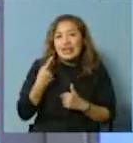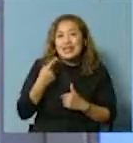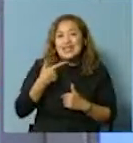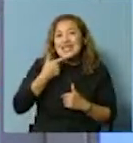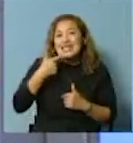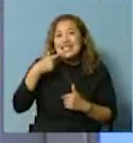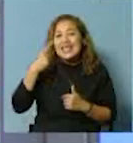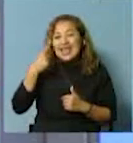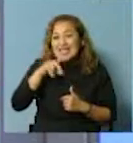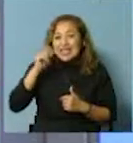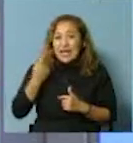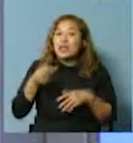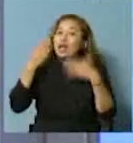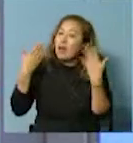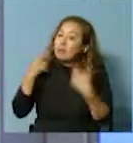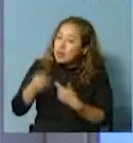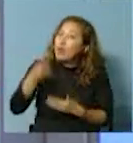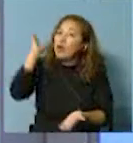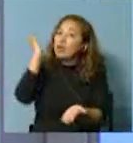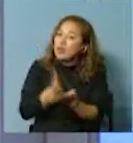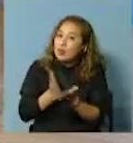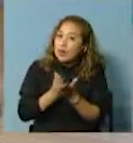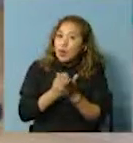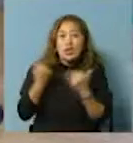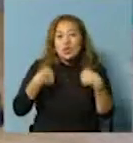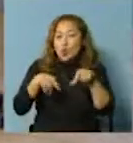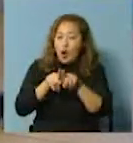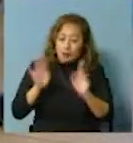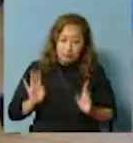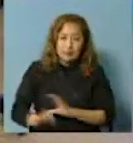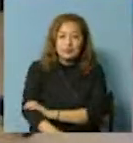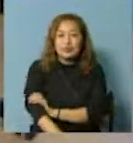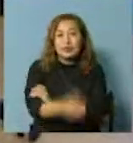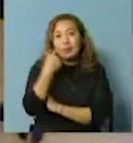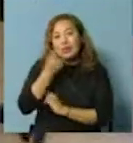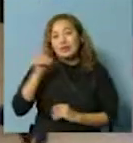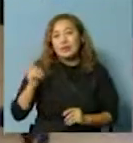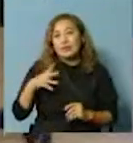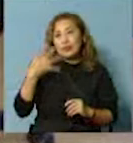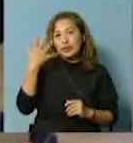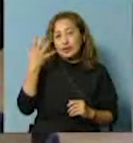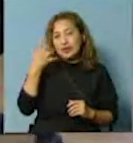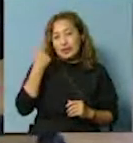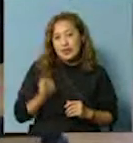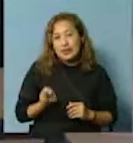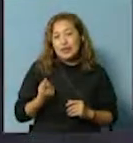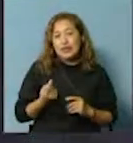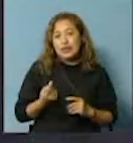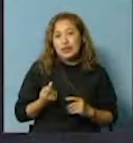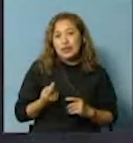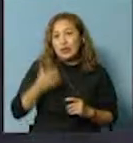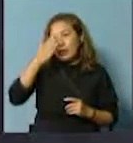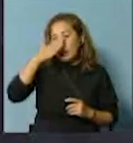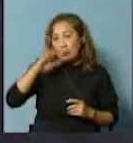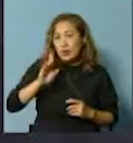también imputado por la ocupación de tierras es lo mismo exactamente no mira 5 aquí lo tenemos a carlos santillán